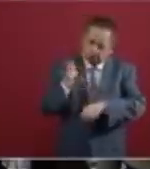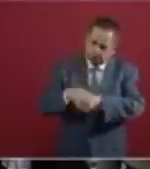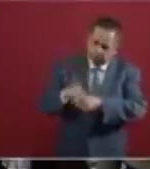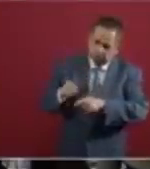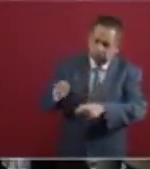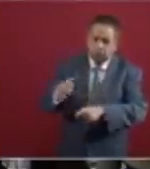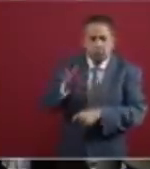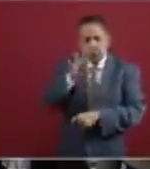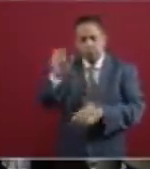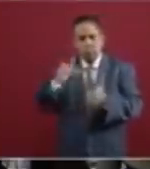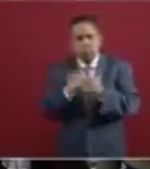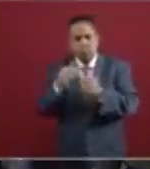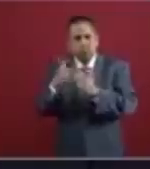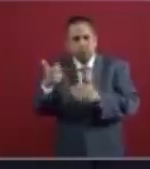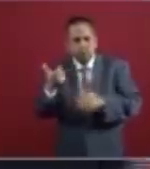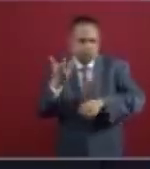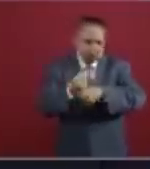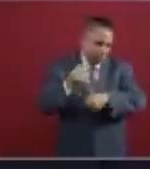500 millones.